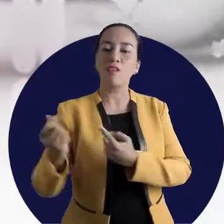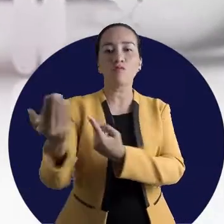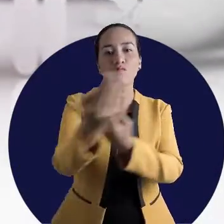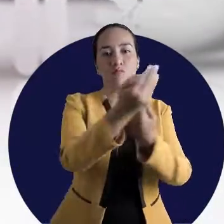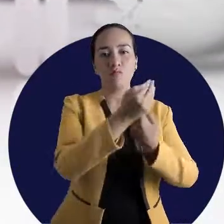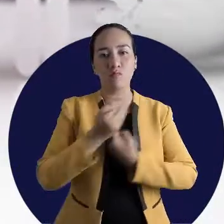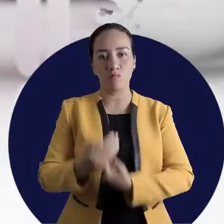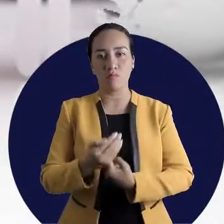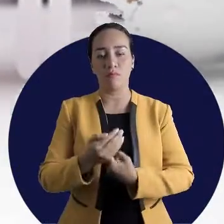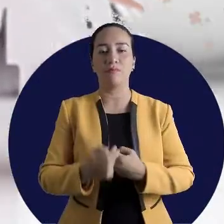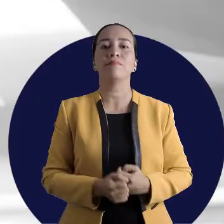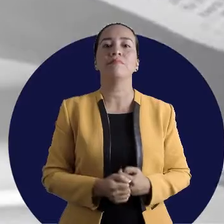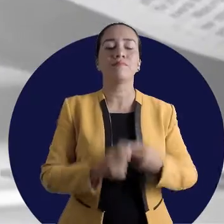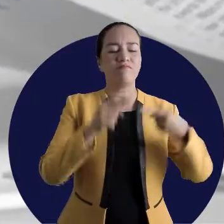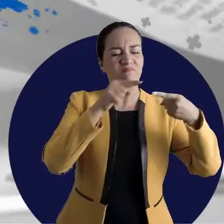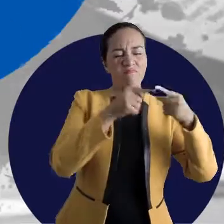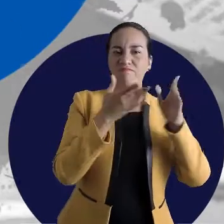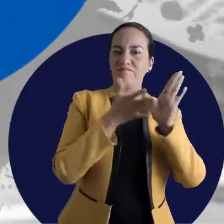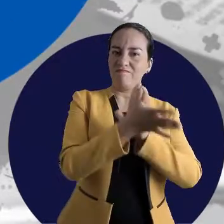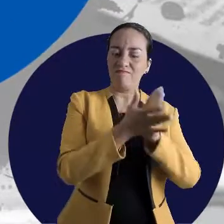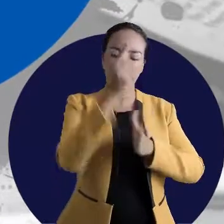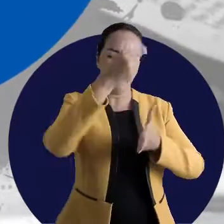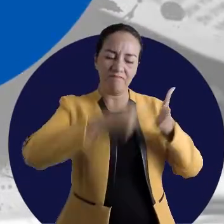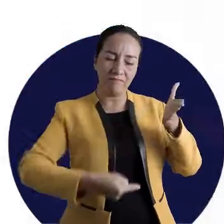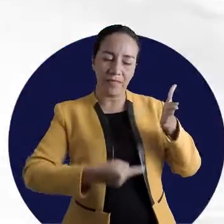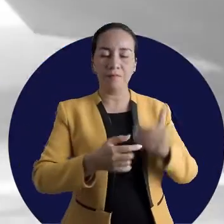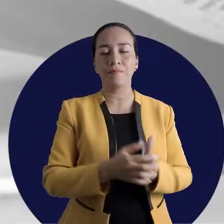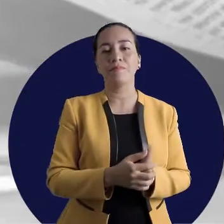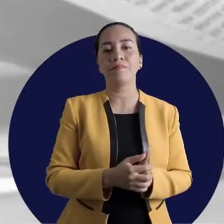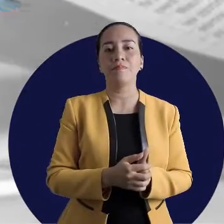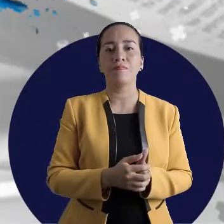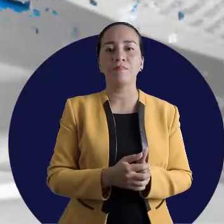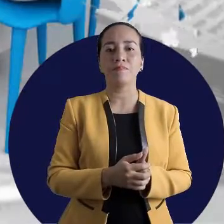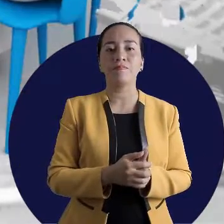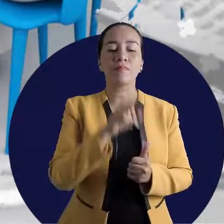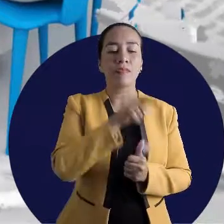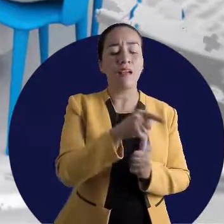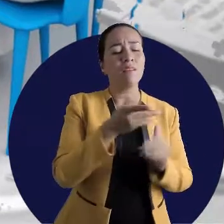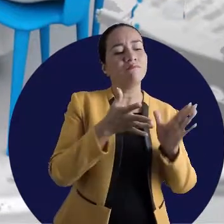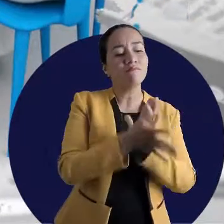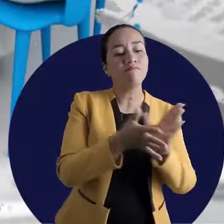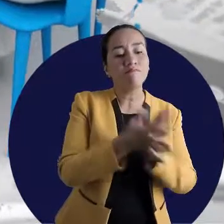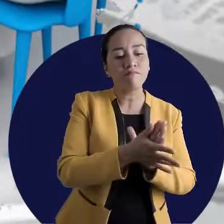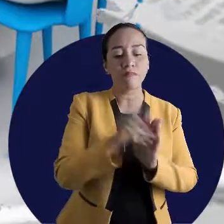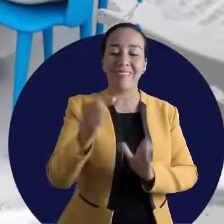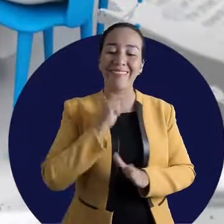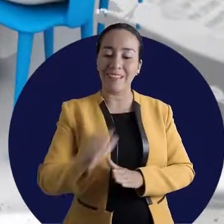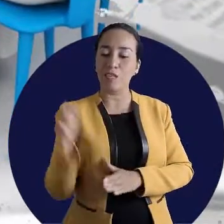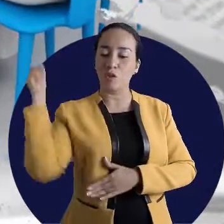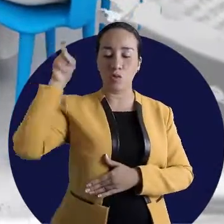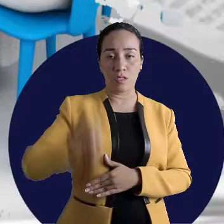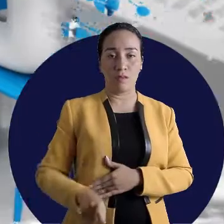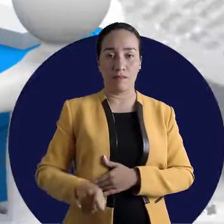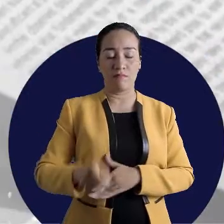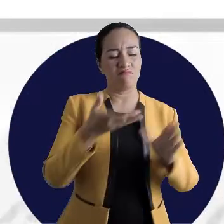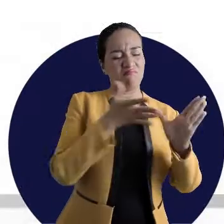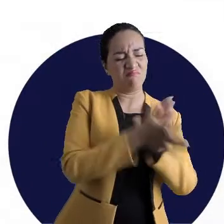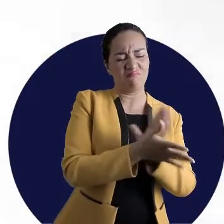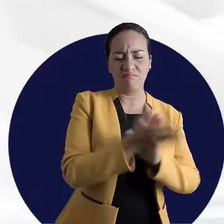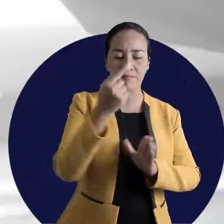se proteja. Ser informado sobre sus derechos y deberes.